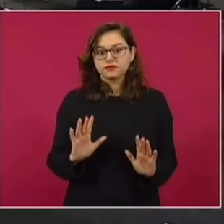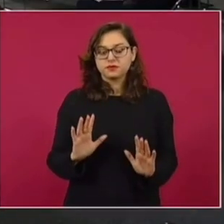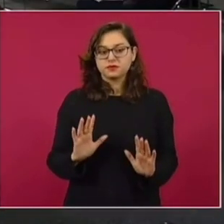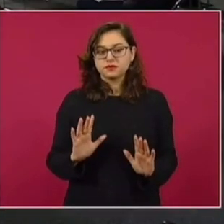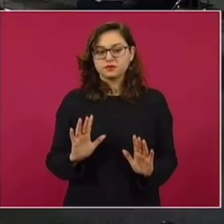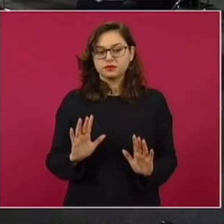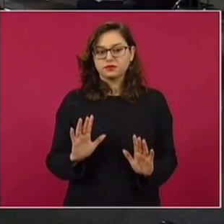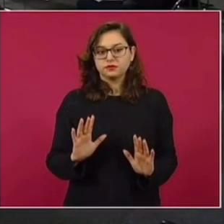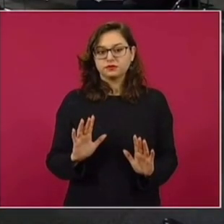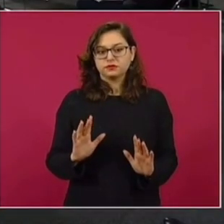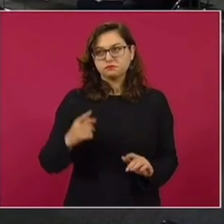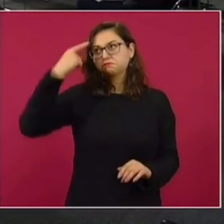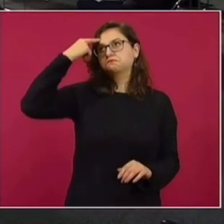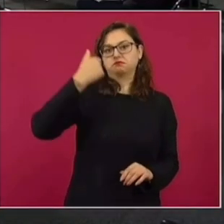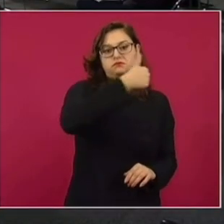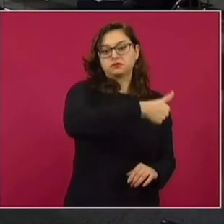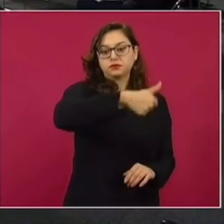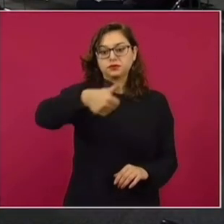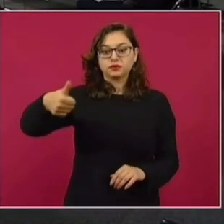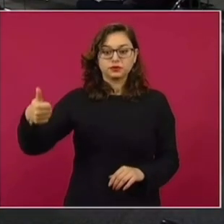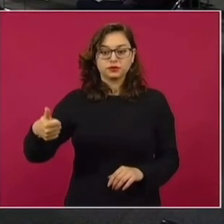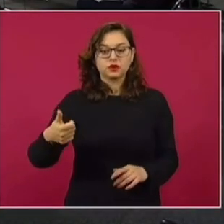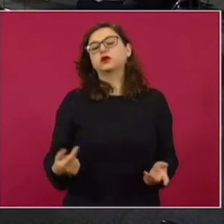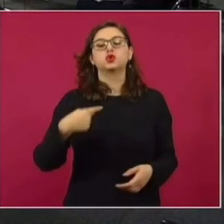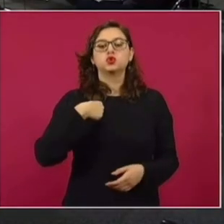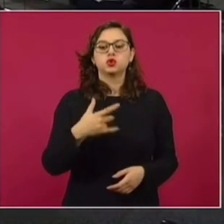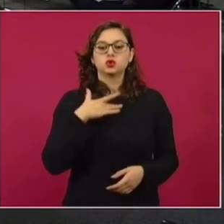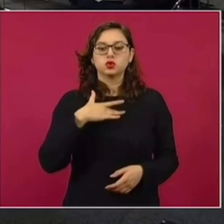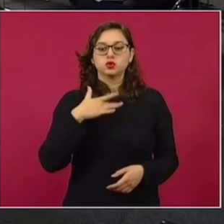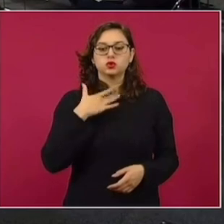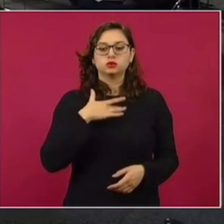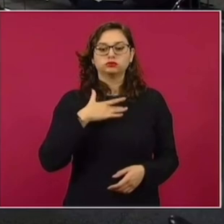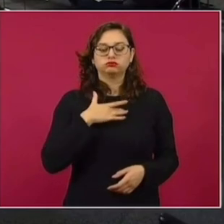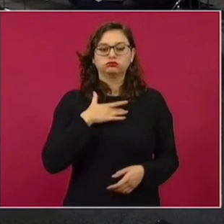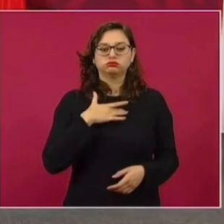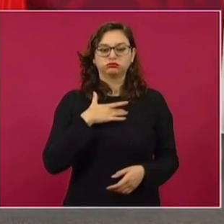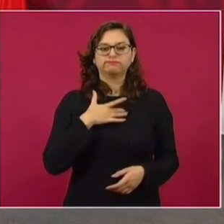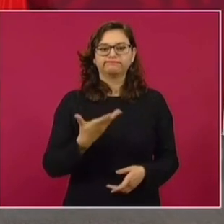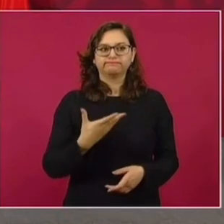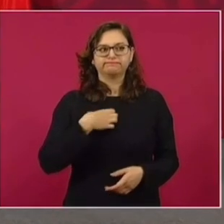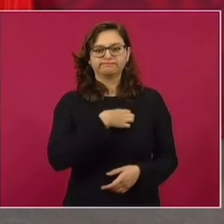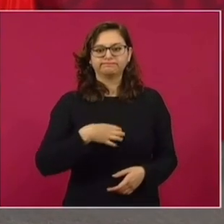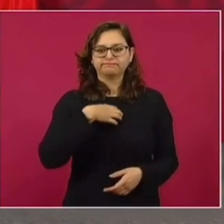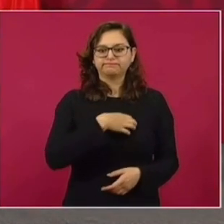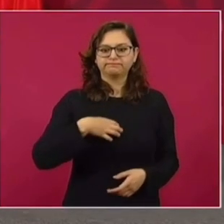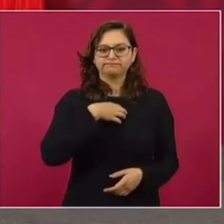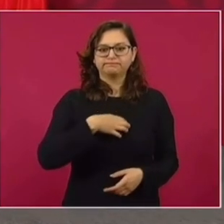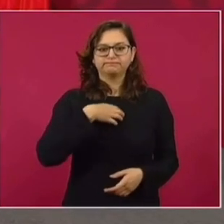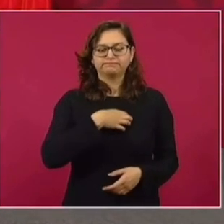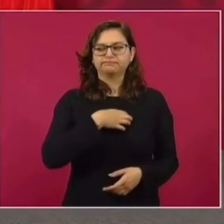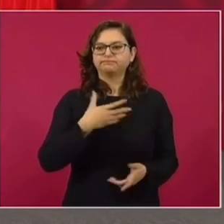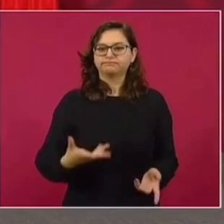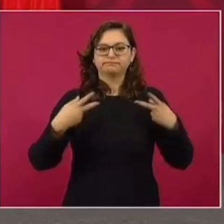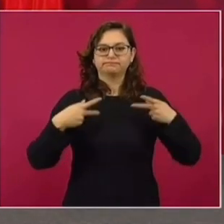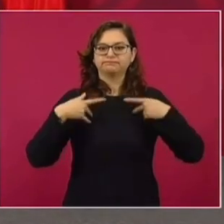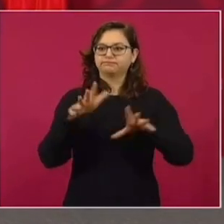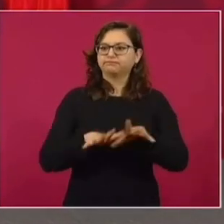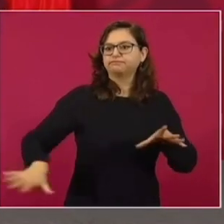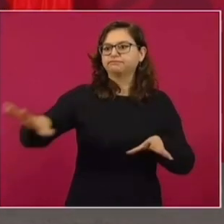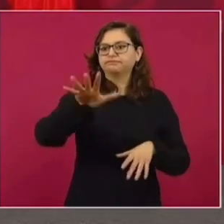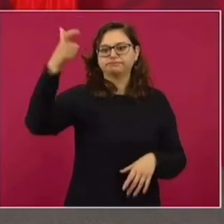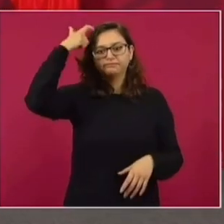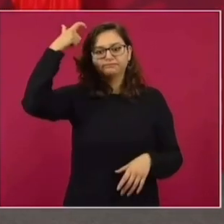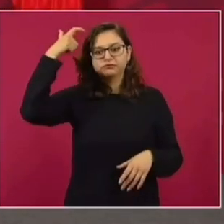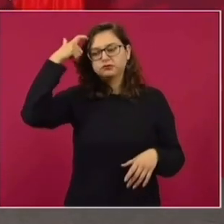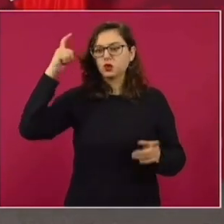Yo estoy muy contento porque estoy percibiendo el cambio de mentalidad en nuestro pueblo, como